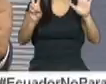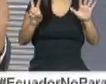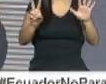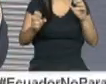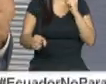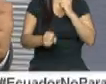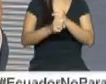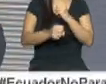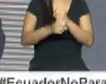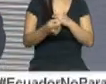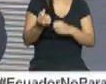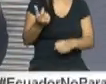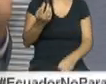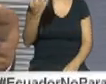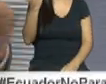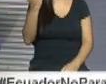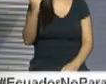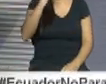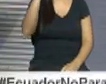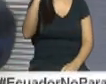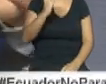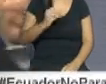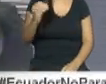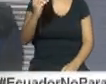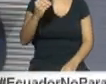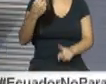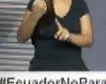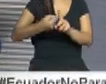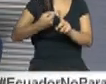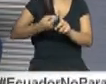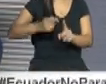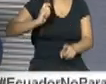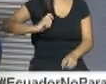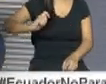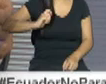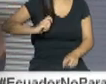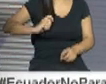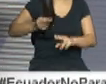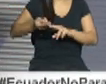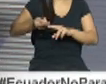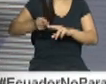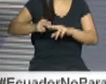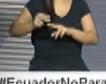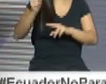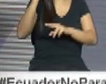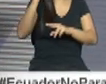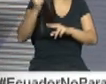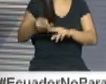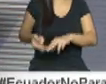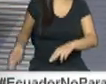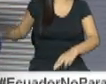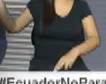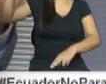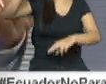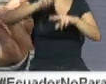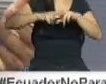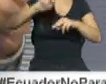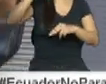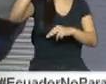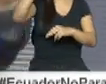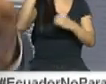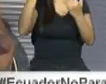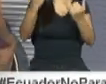los sueldos y salarios de los militares, de todos los que componen las Fuerzas Armadas, ha sido notable, ha sido evidente, una nueva